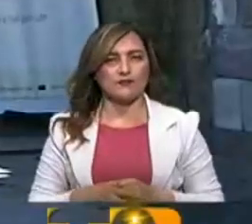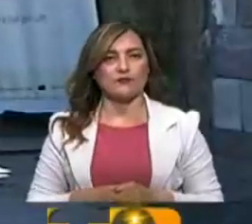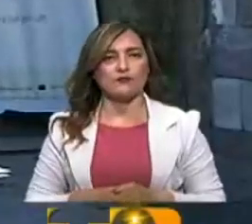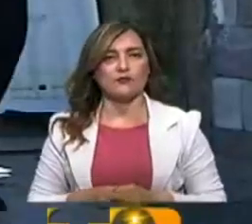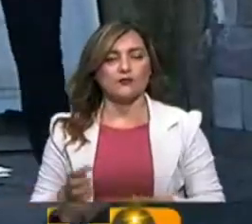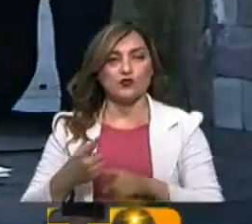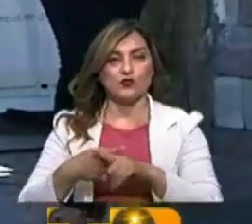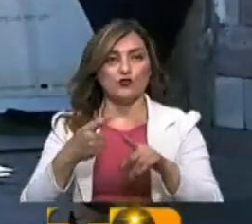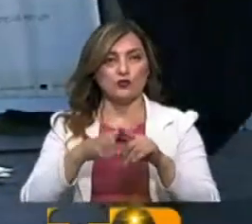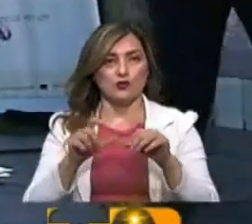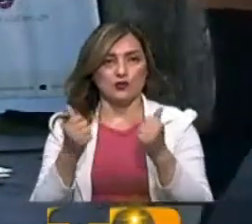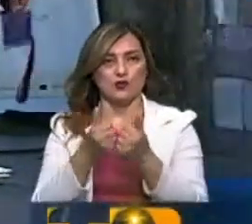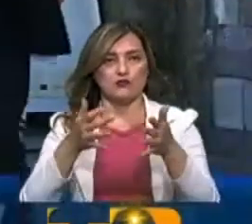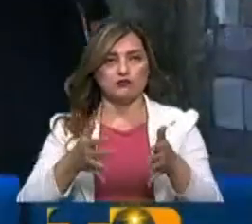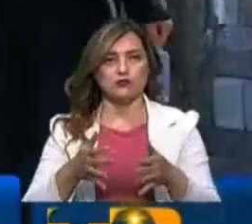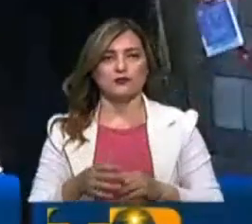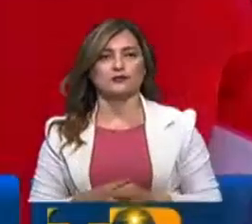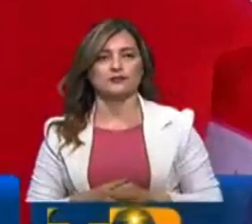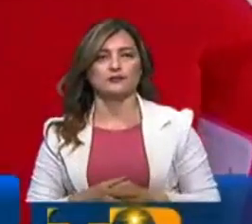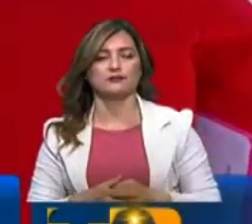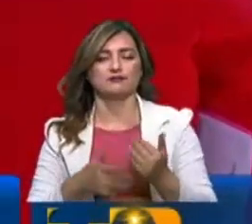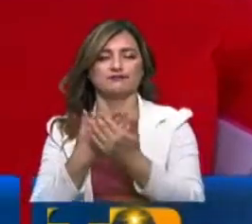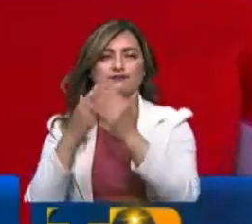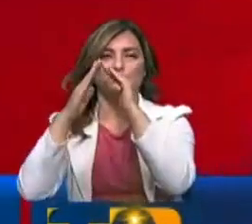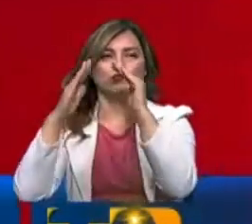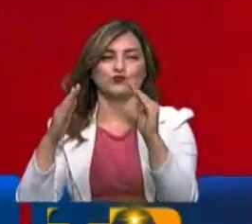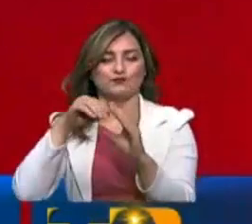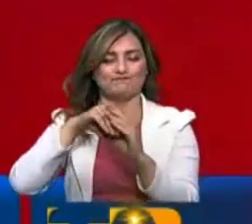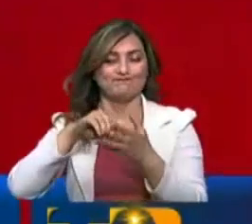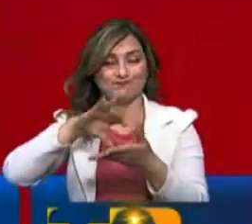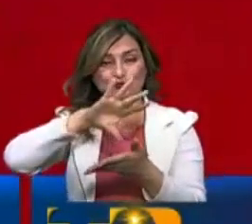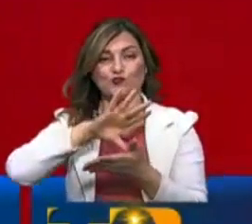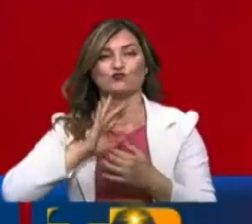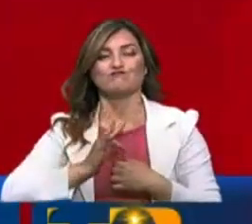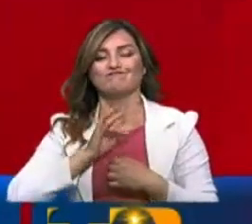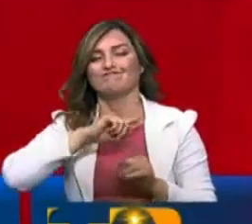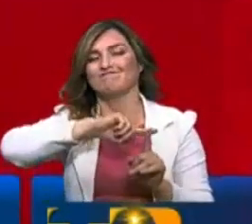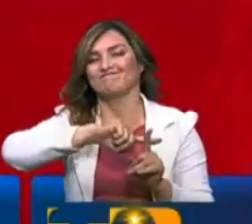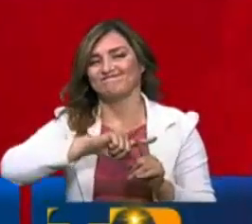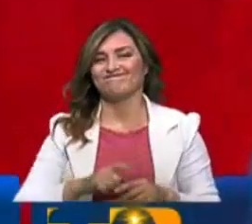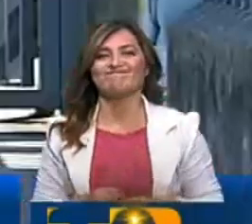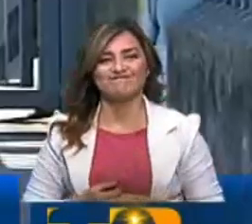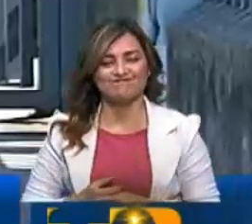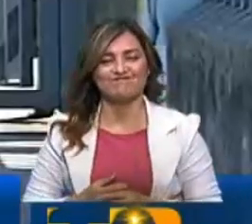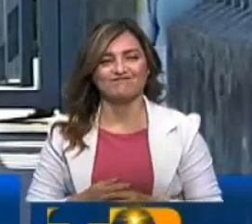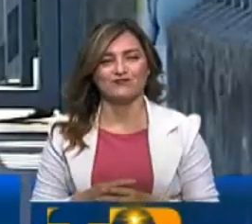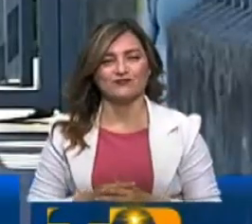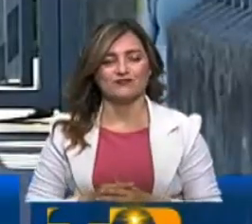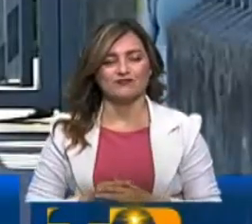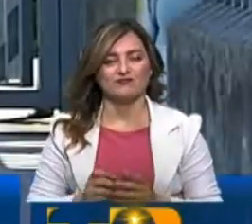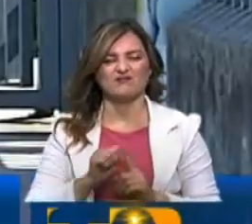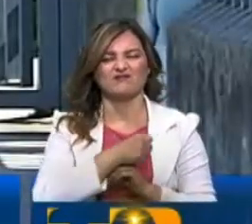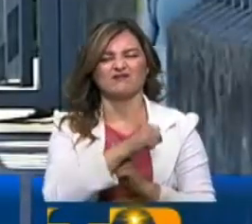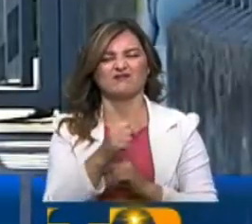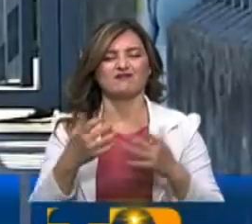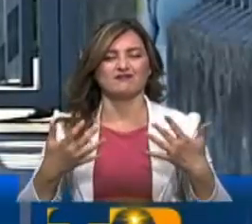Varios funcionarios legislativos tuvieron que regresar a sus casas, pues en la Asamblea se registran casos de COVID-19. Esta situación se